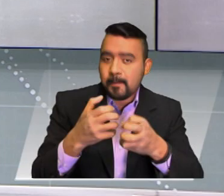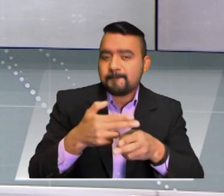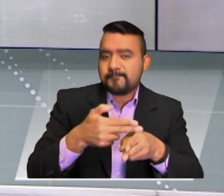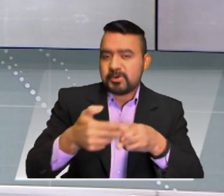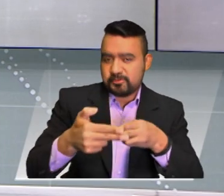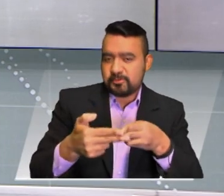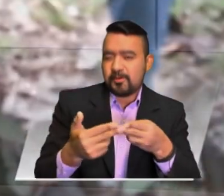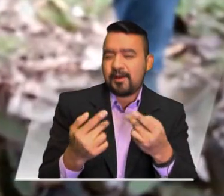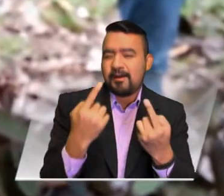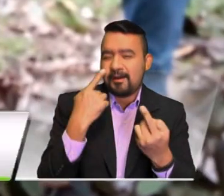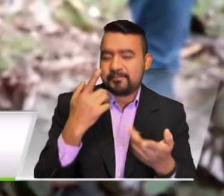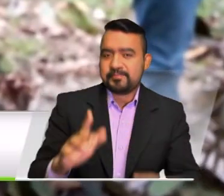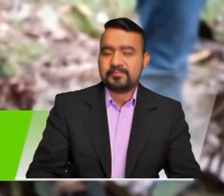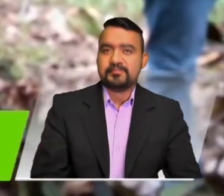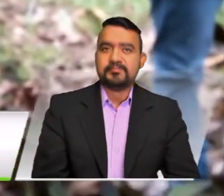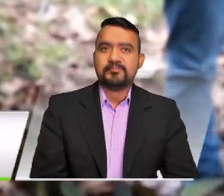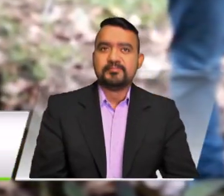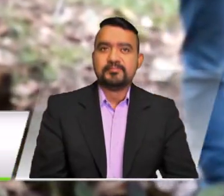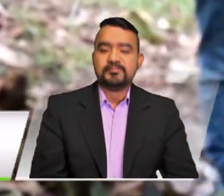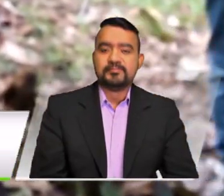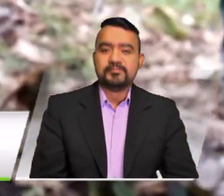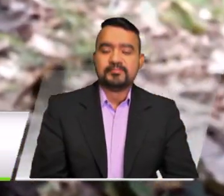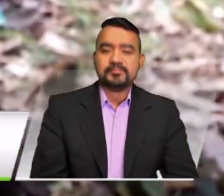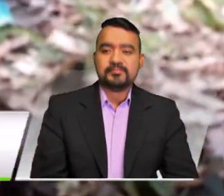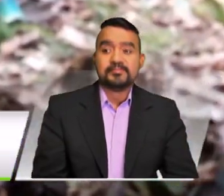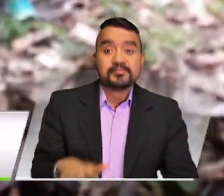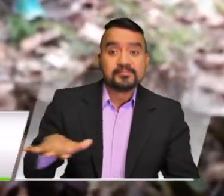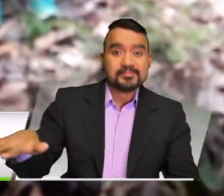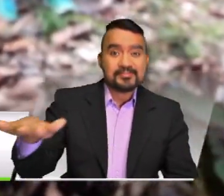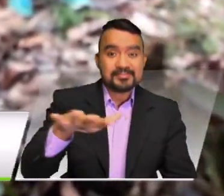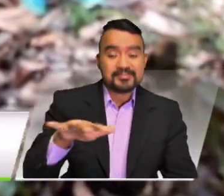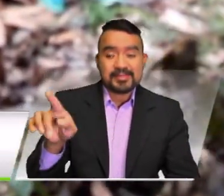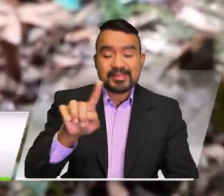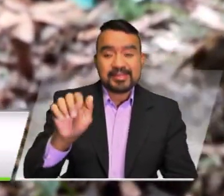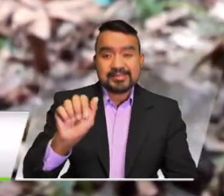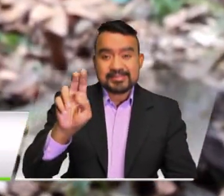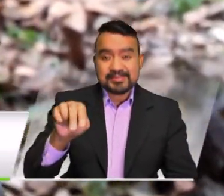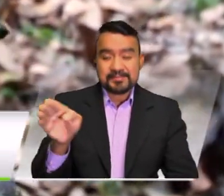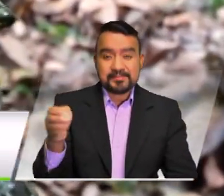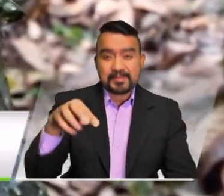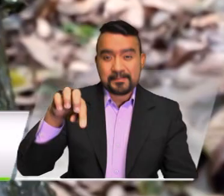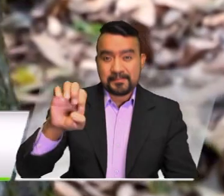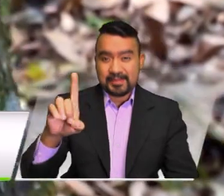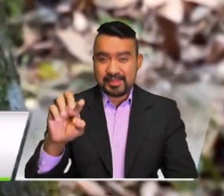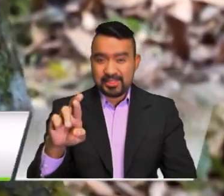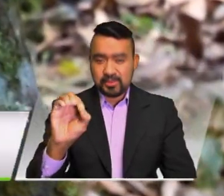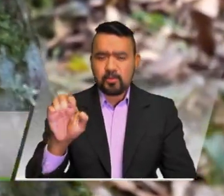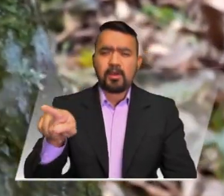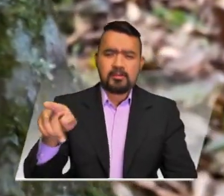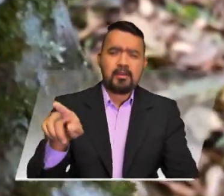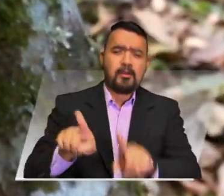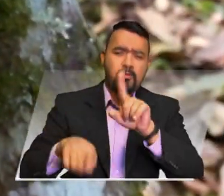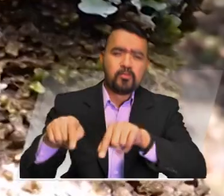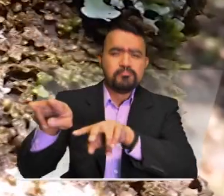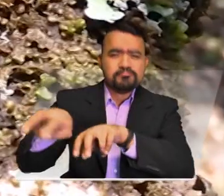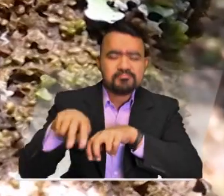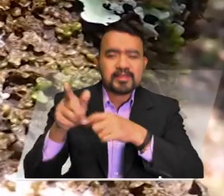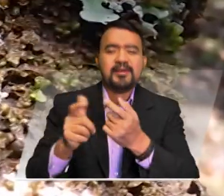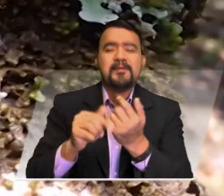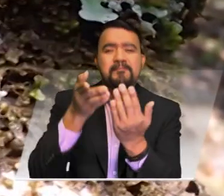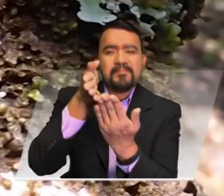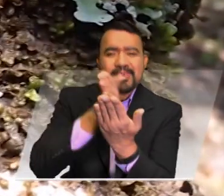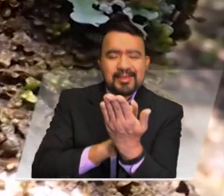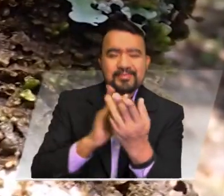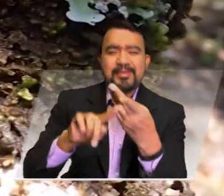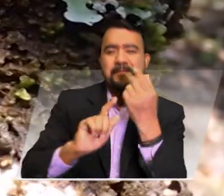bananera san pedro de urabá es un municipio de pequeños productores agrícolas maíz arroz y plátanos son la